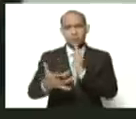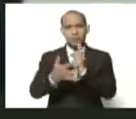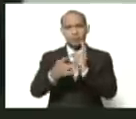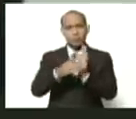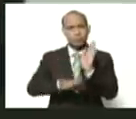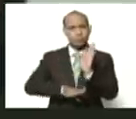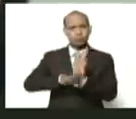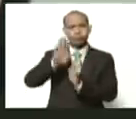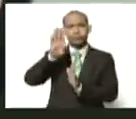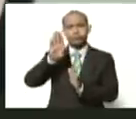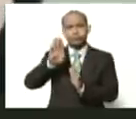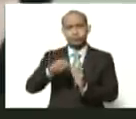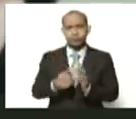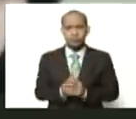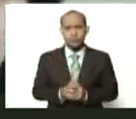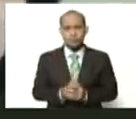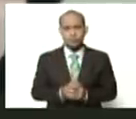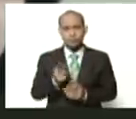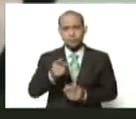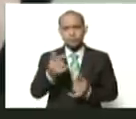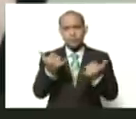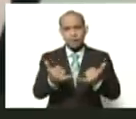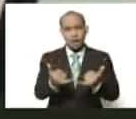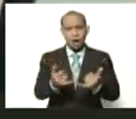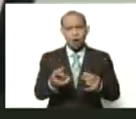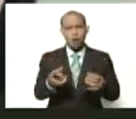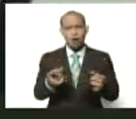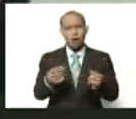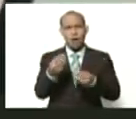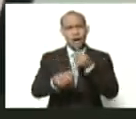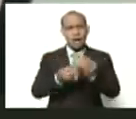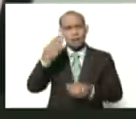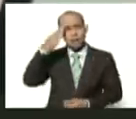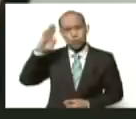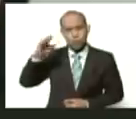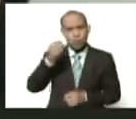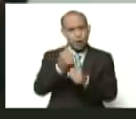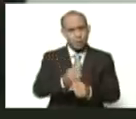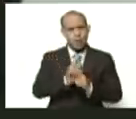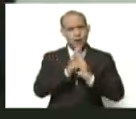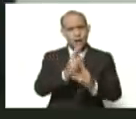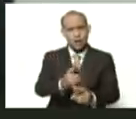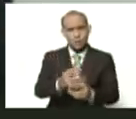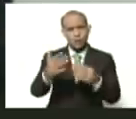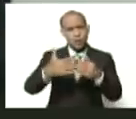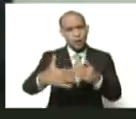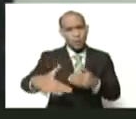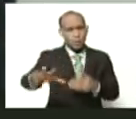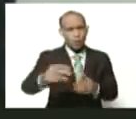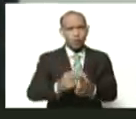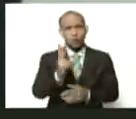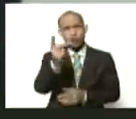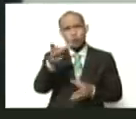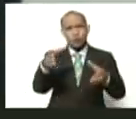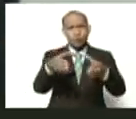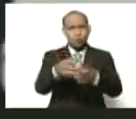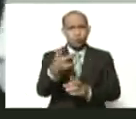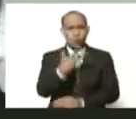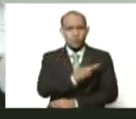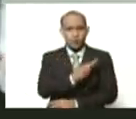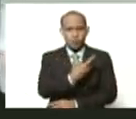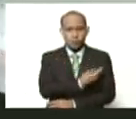desarrollo que actualmente se está haciendo en Cuba y en Israel y que esperamos resultados alentadores, presidente, como una segunda generación de